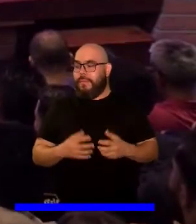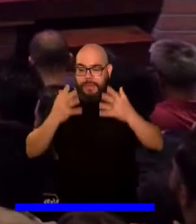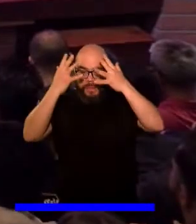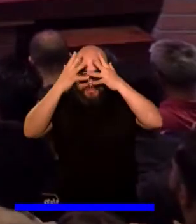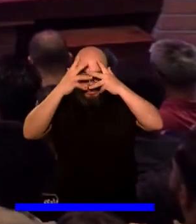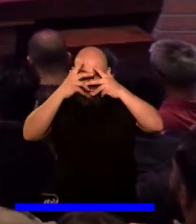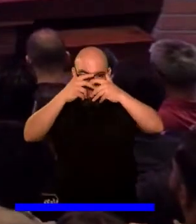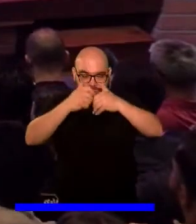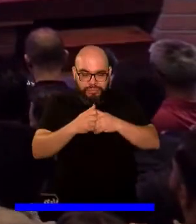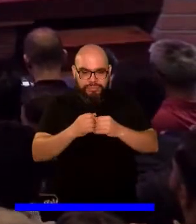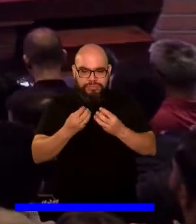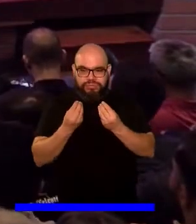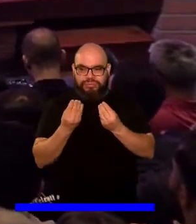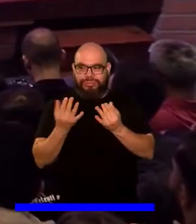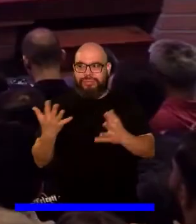que hacer.